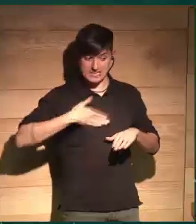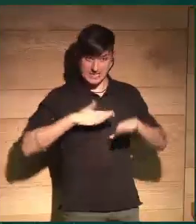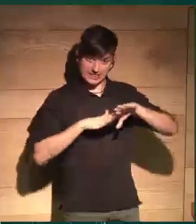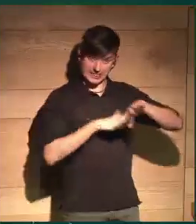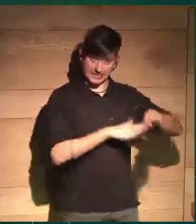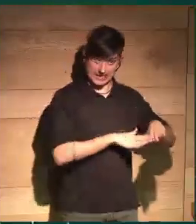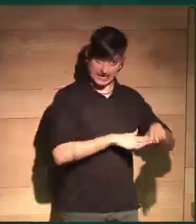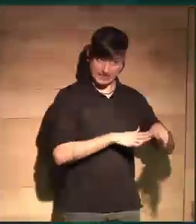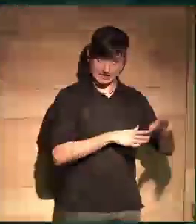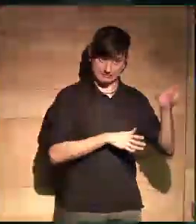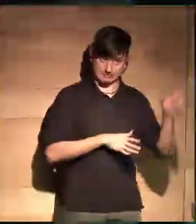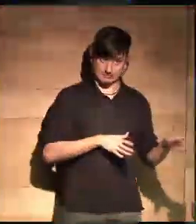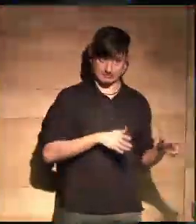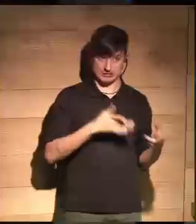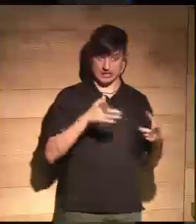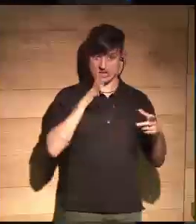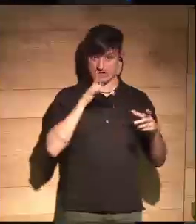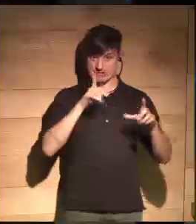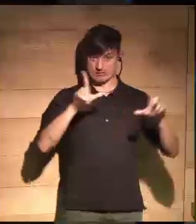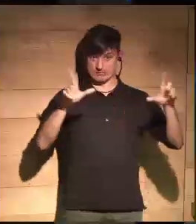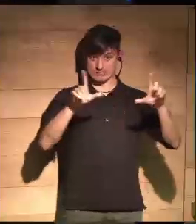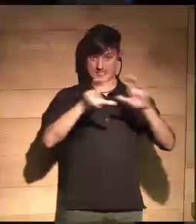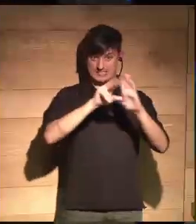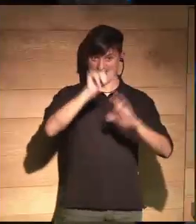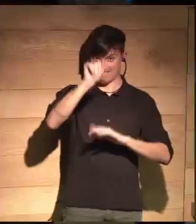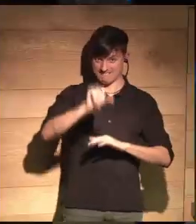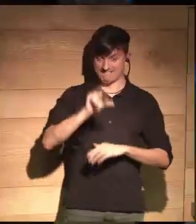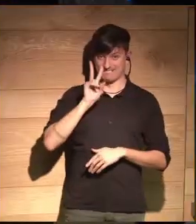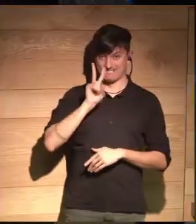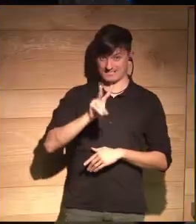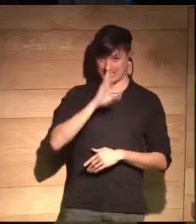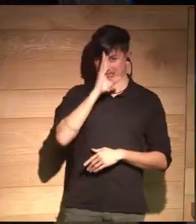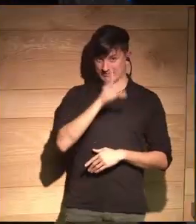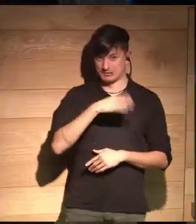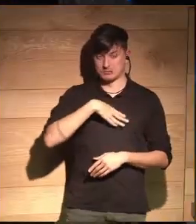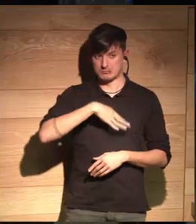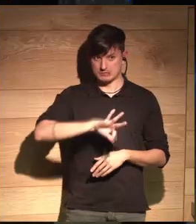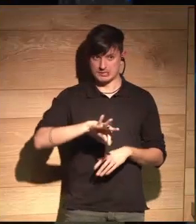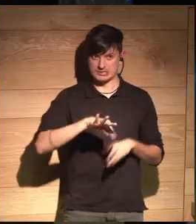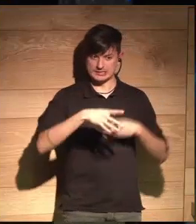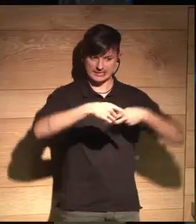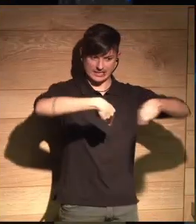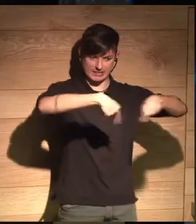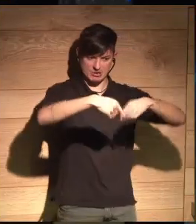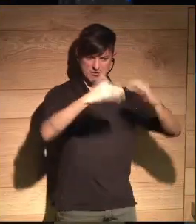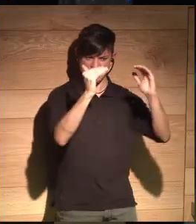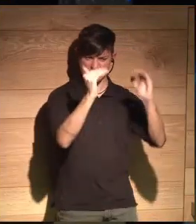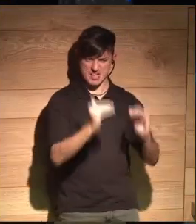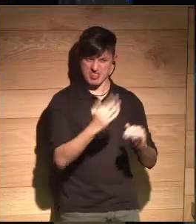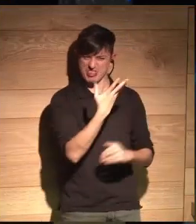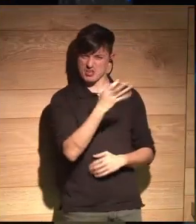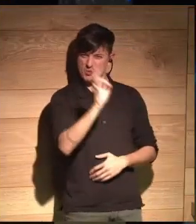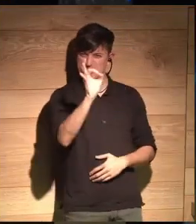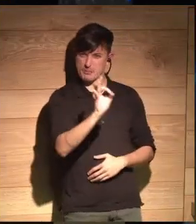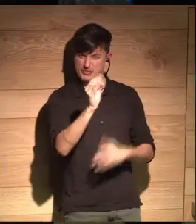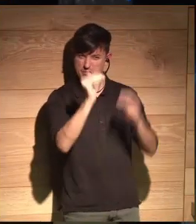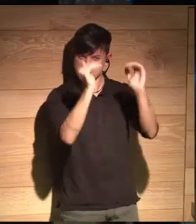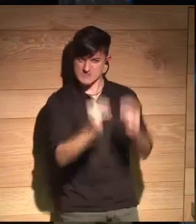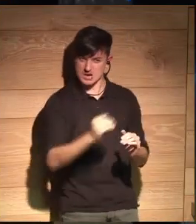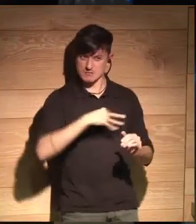sería lo que estamos viendo en pantalla ahora mismo entonces de esta manera se podría reducir el tráfico en un 50% en este tipo de desplazamientos